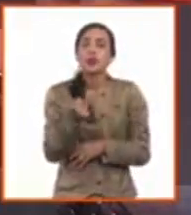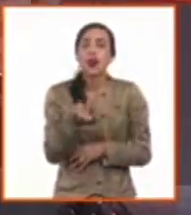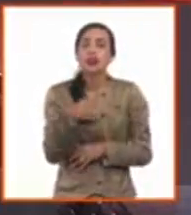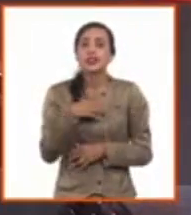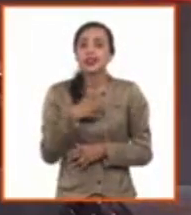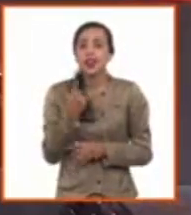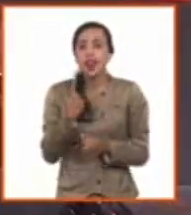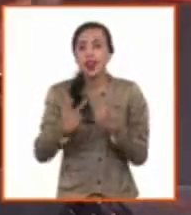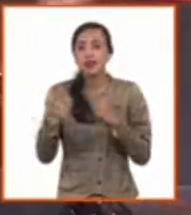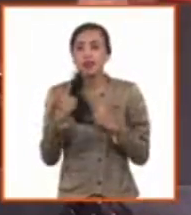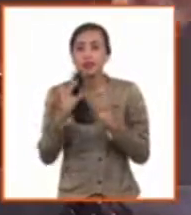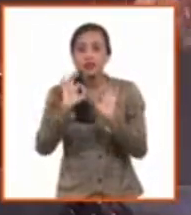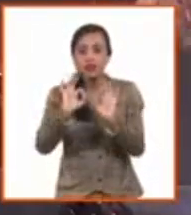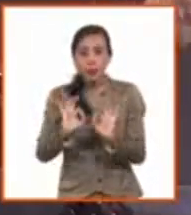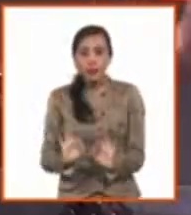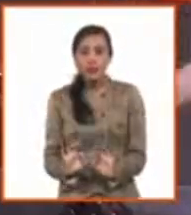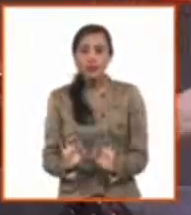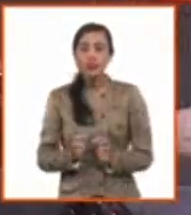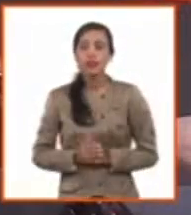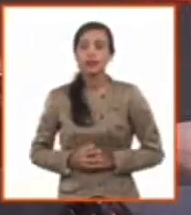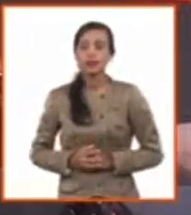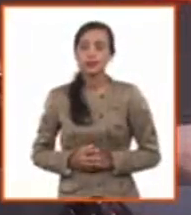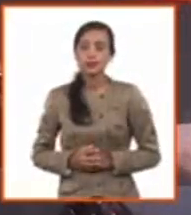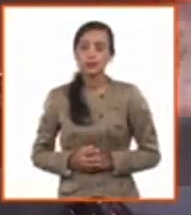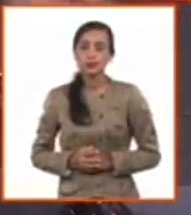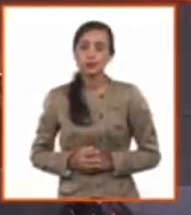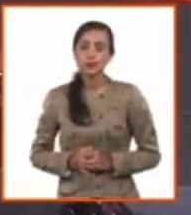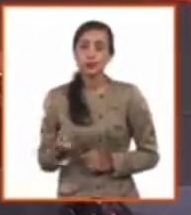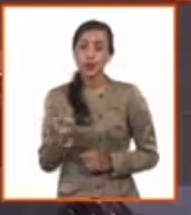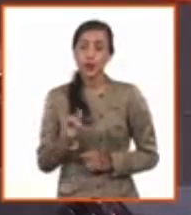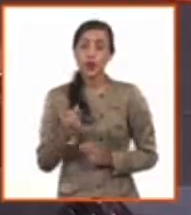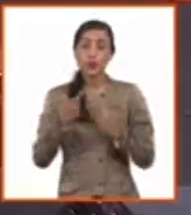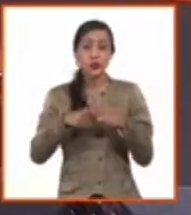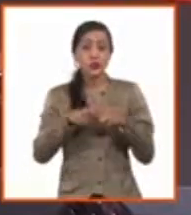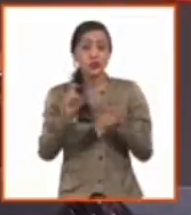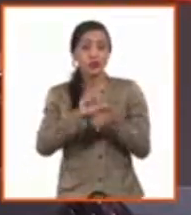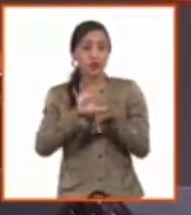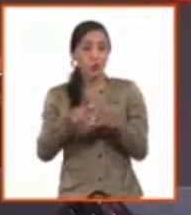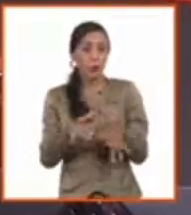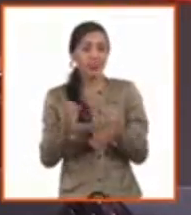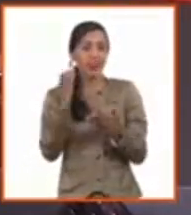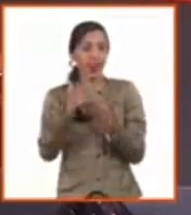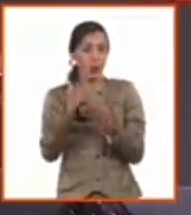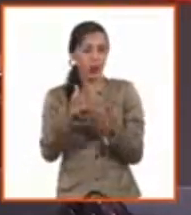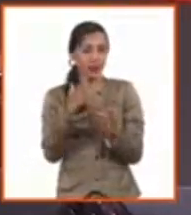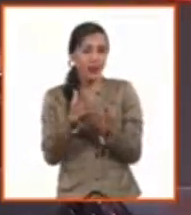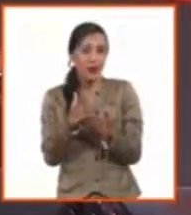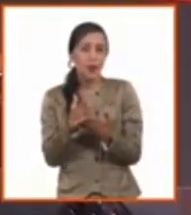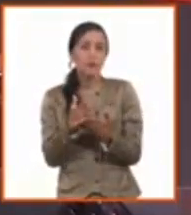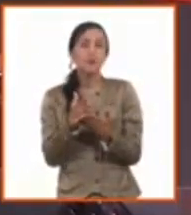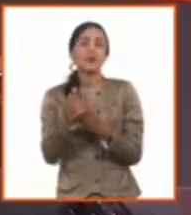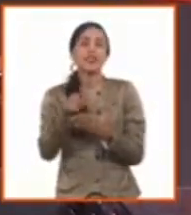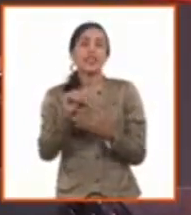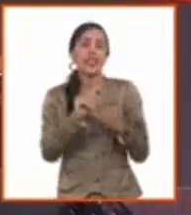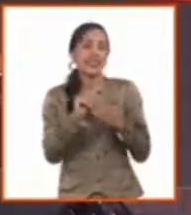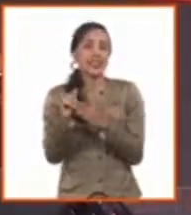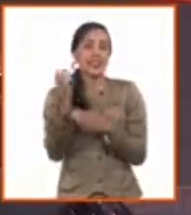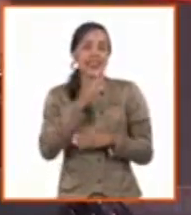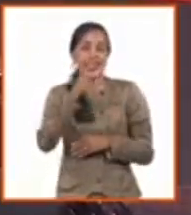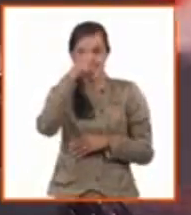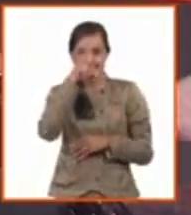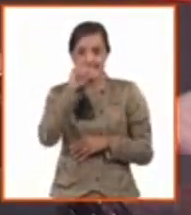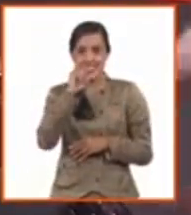una una función específica están las soluciones de informática educativas que lidera